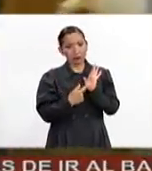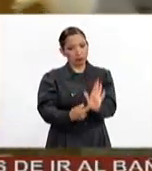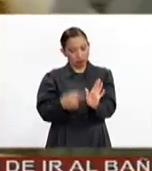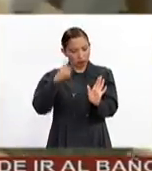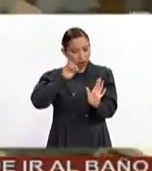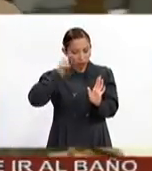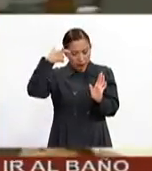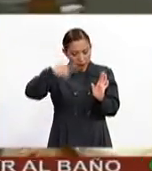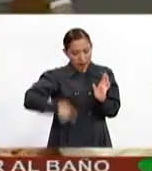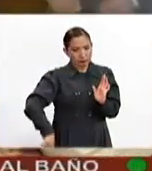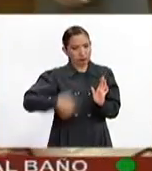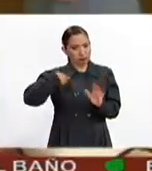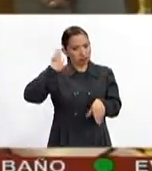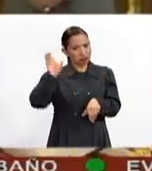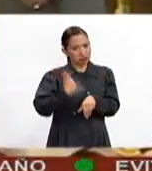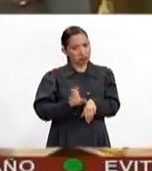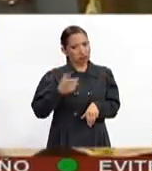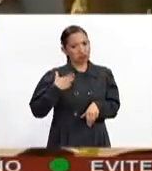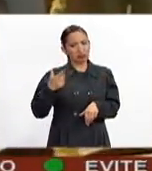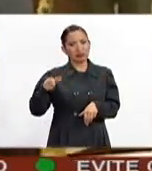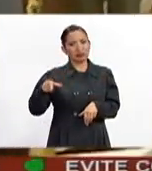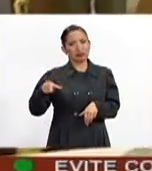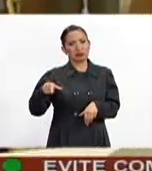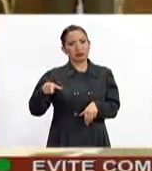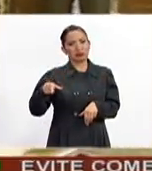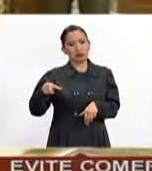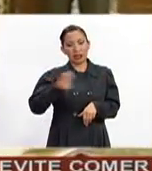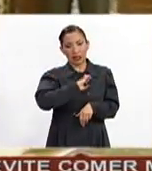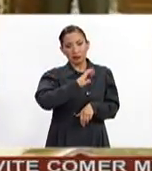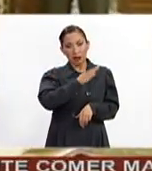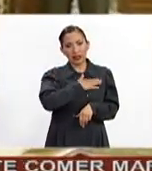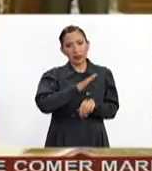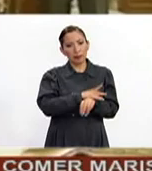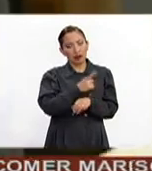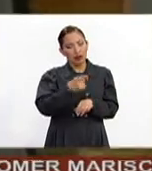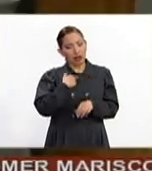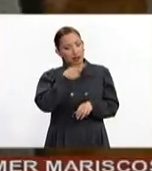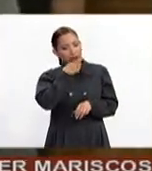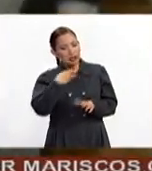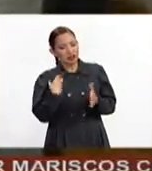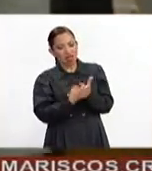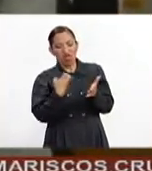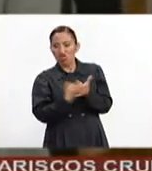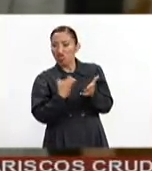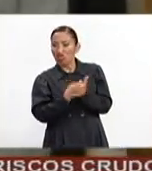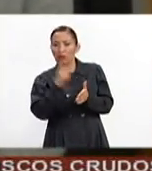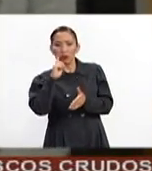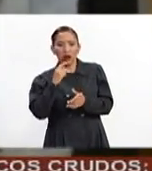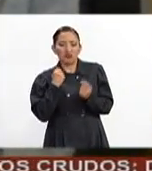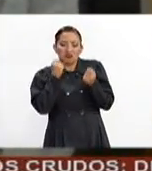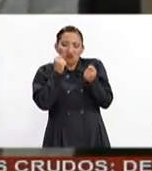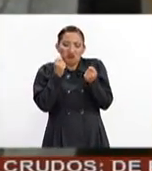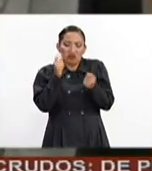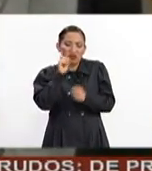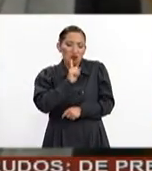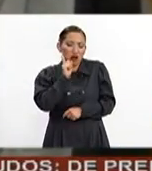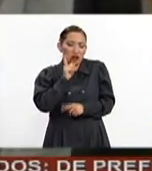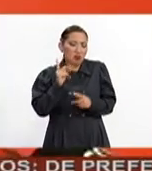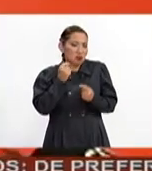la parte más machista del gobierno de España, puesto que recibió muchas críticas. No obstante, esta mujer